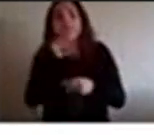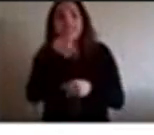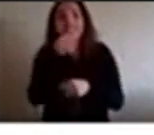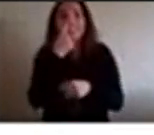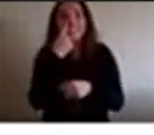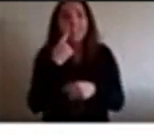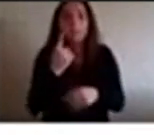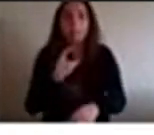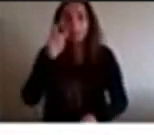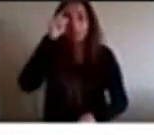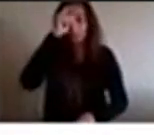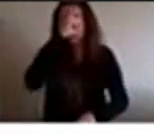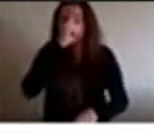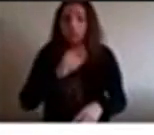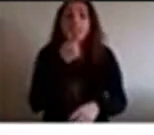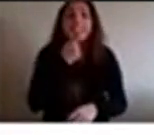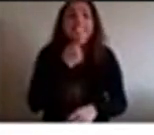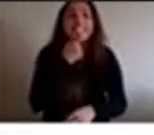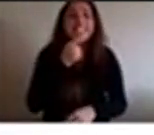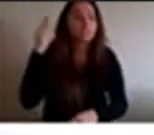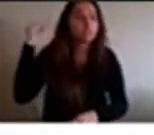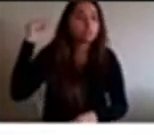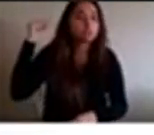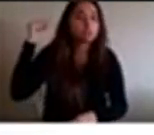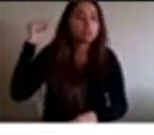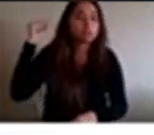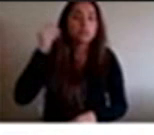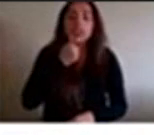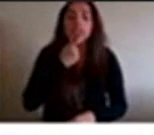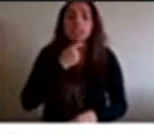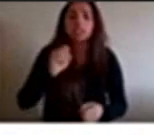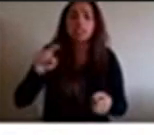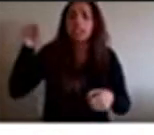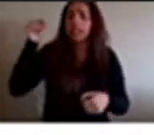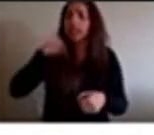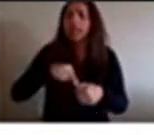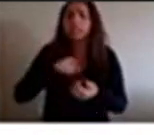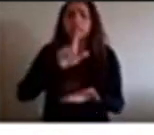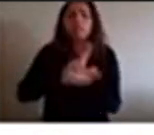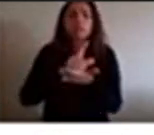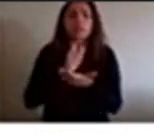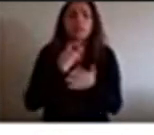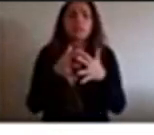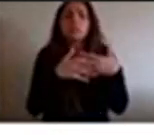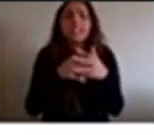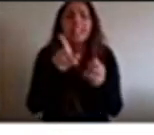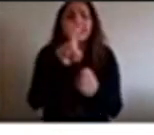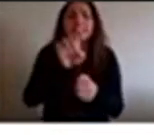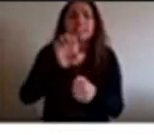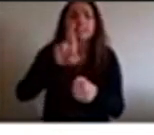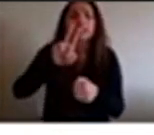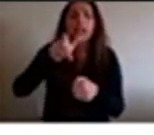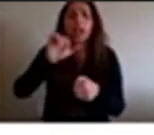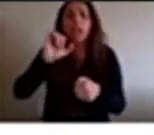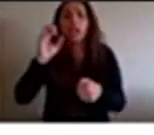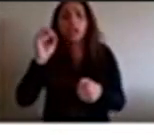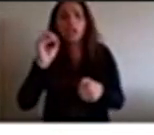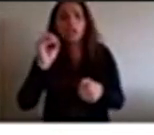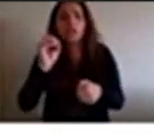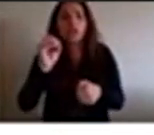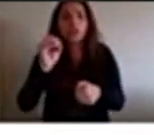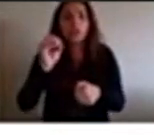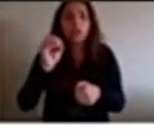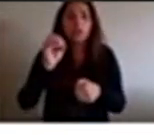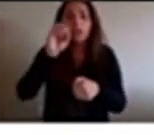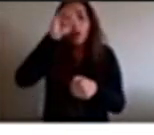Please welcome to the stage our fifth and final ambassador, Sergio Alejandro Araquebeo. From